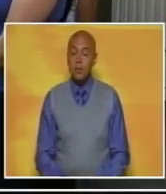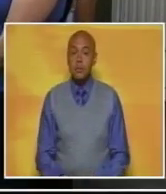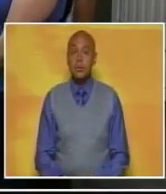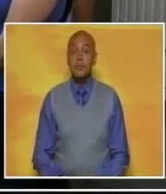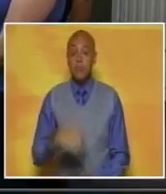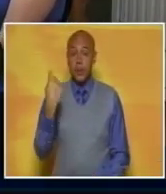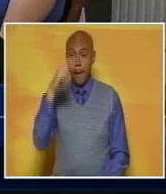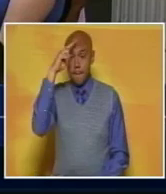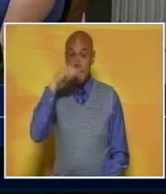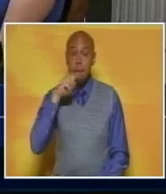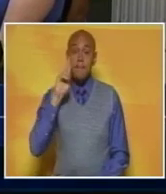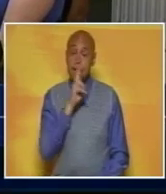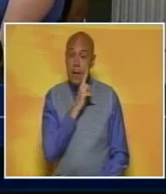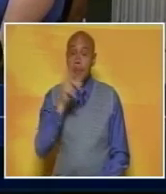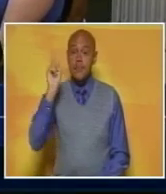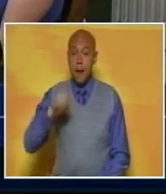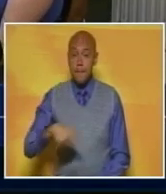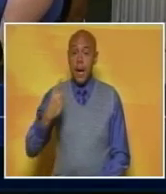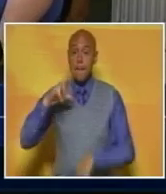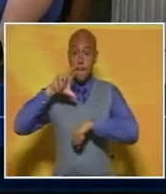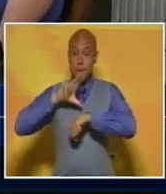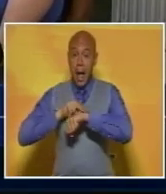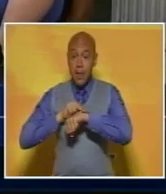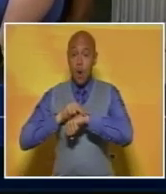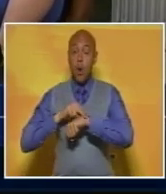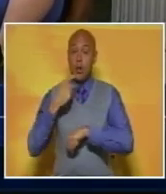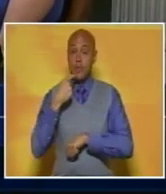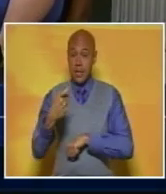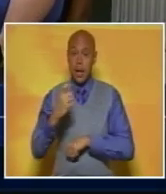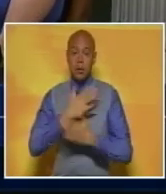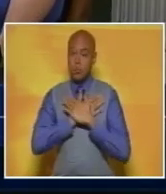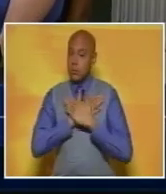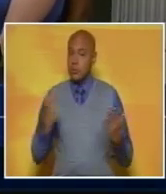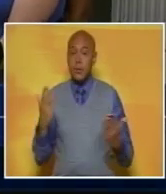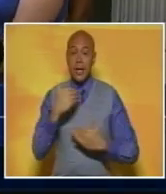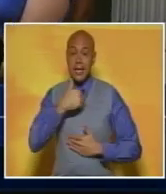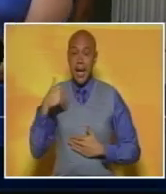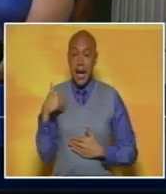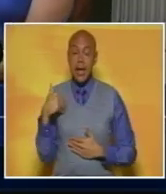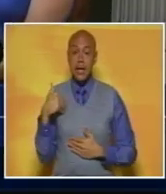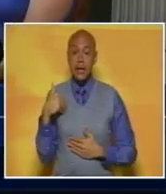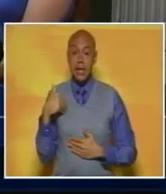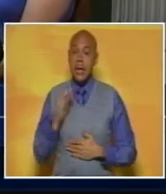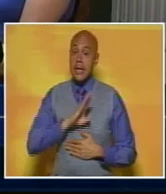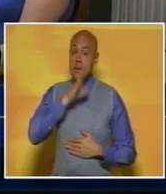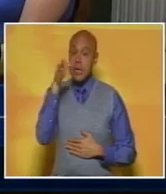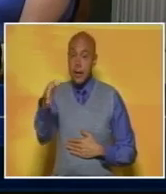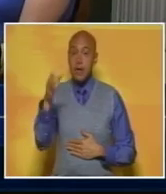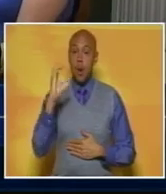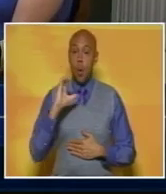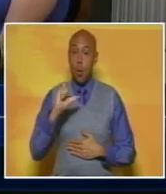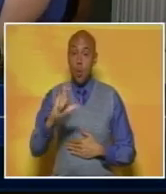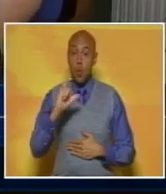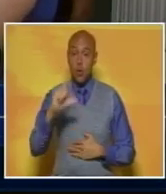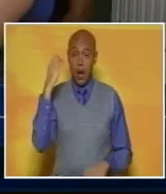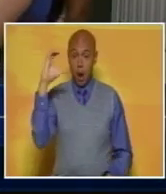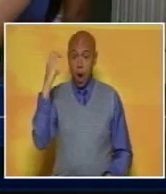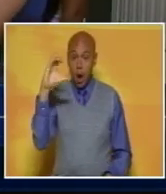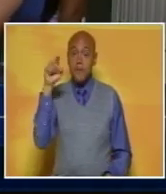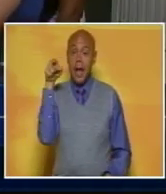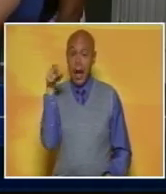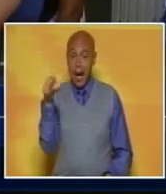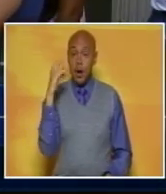madres, representantes y médicos señalaron que están dispuestos a desplazarse a Cúcuta, ya que en esa